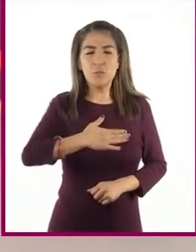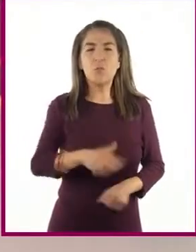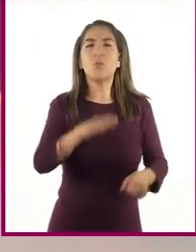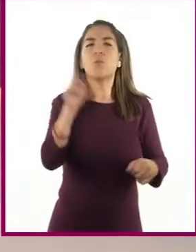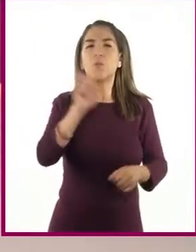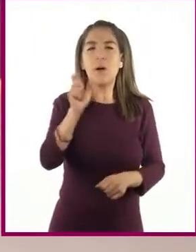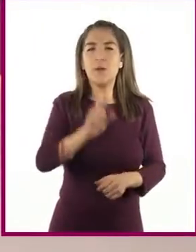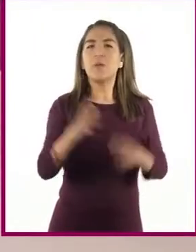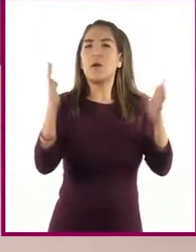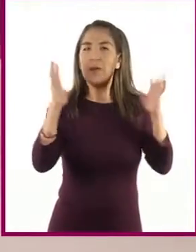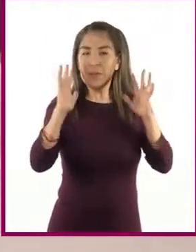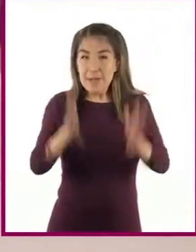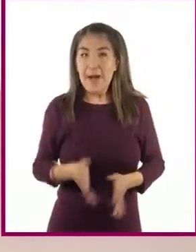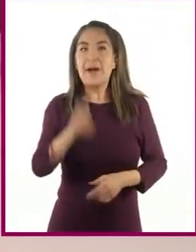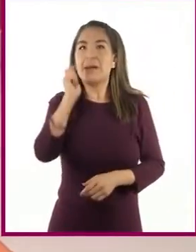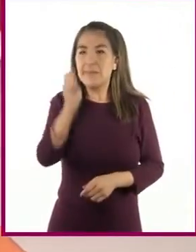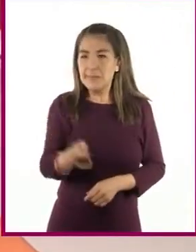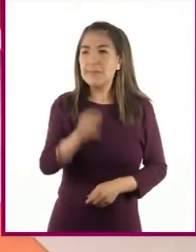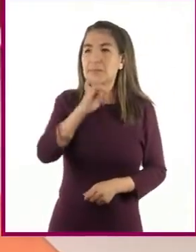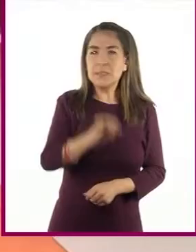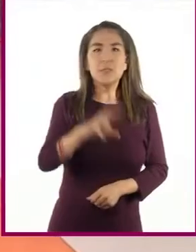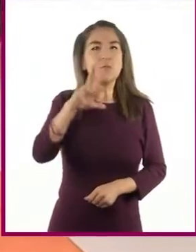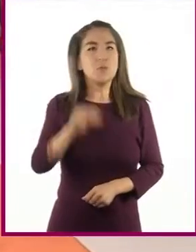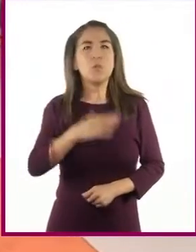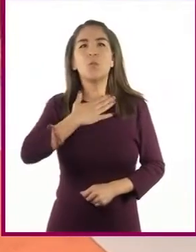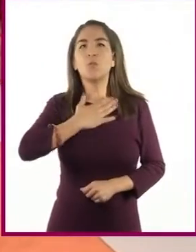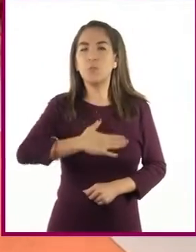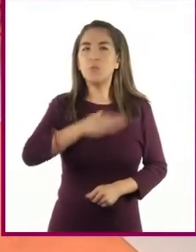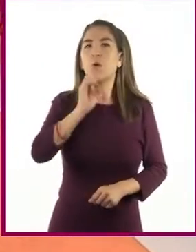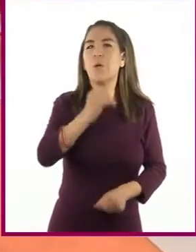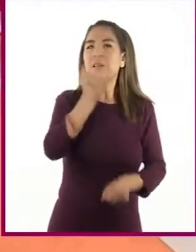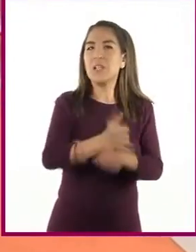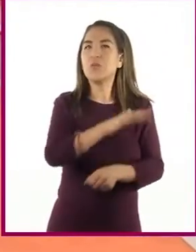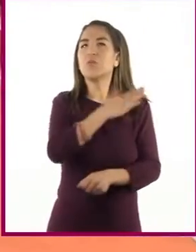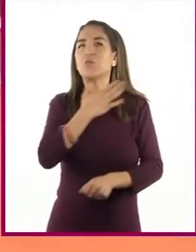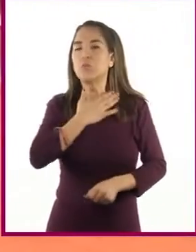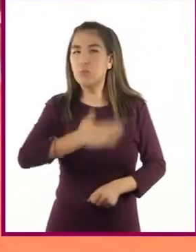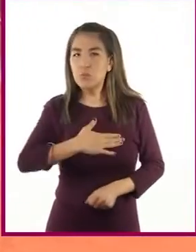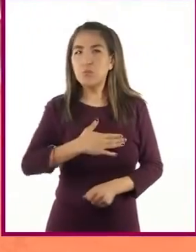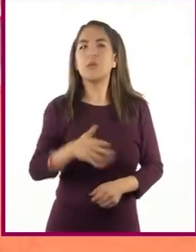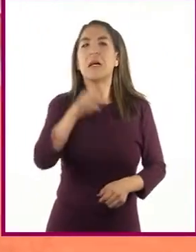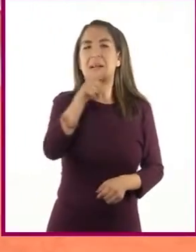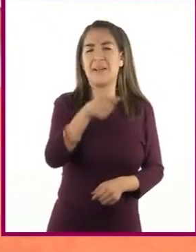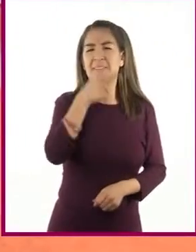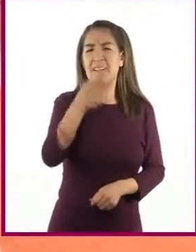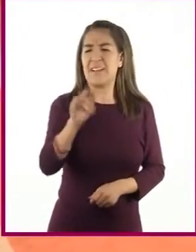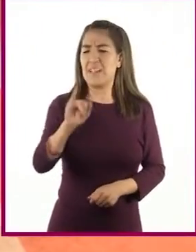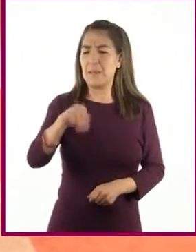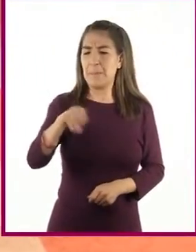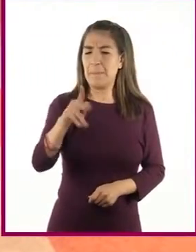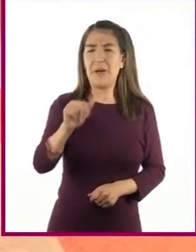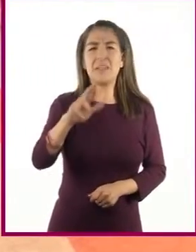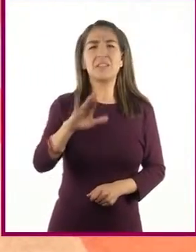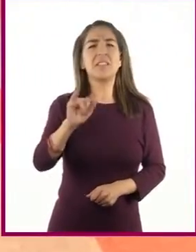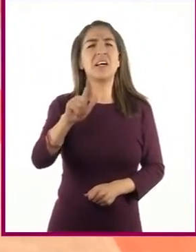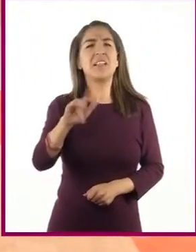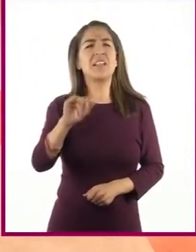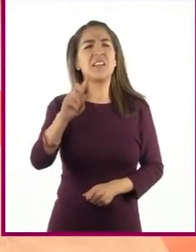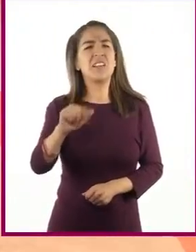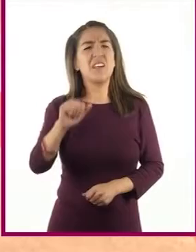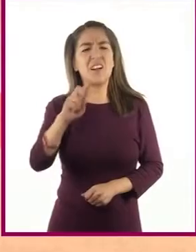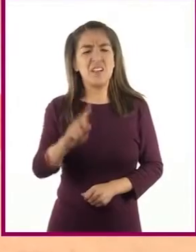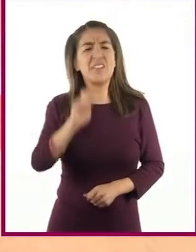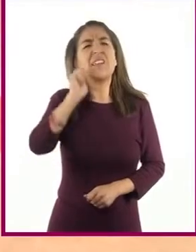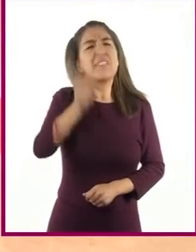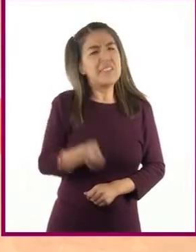¿Cuándo se considera que algo es justo o injusto? Cuando hablamos de imparcialidad, ¿a qué nos referimos?